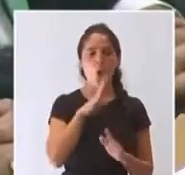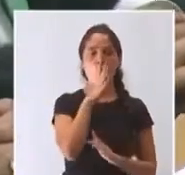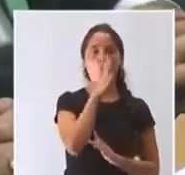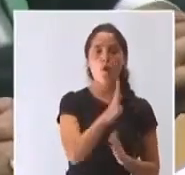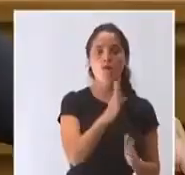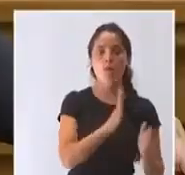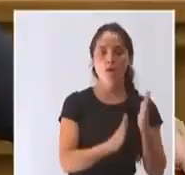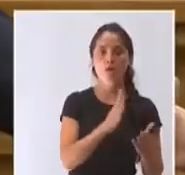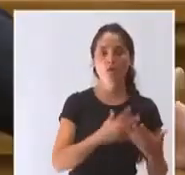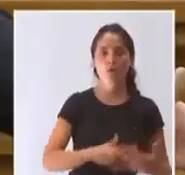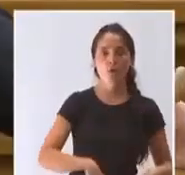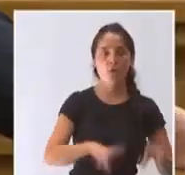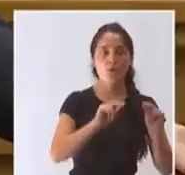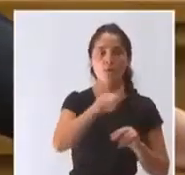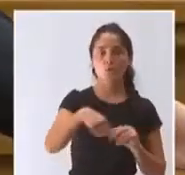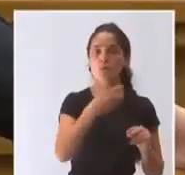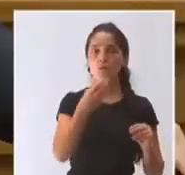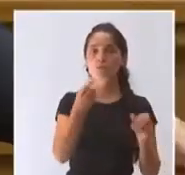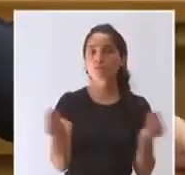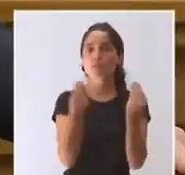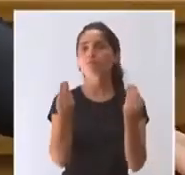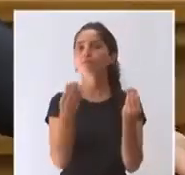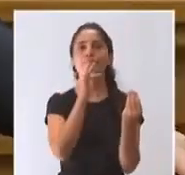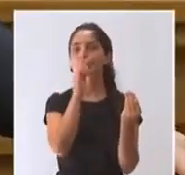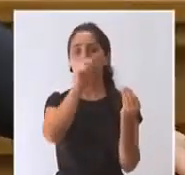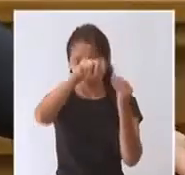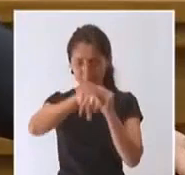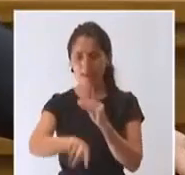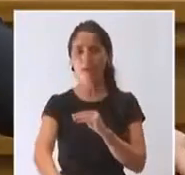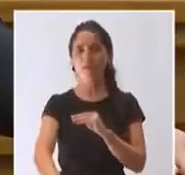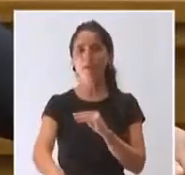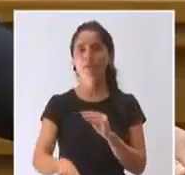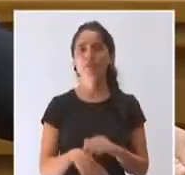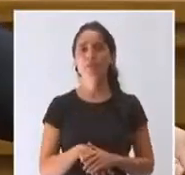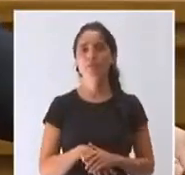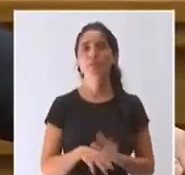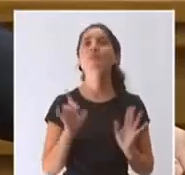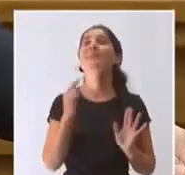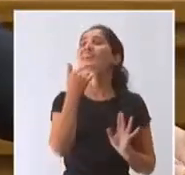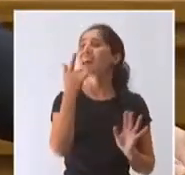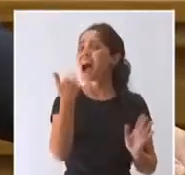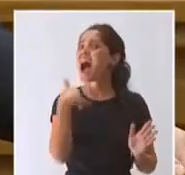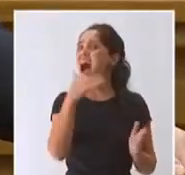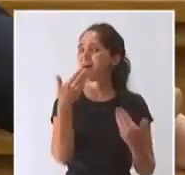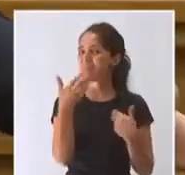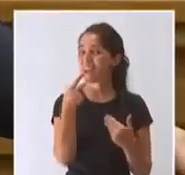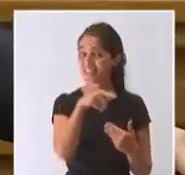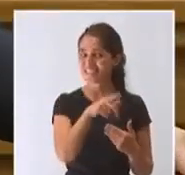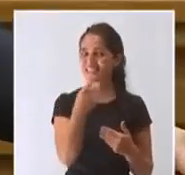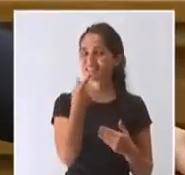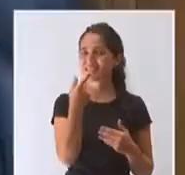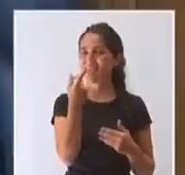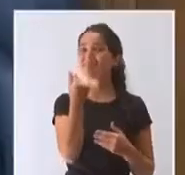sino que empeoró mucho y cuando llegamos acá estaba hablando mucho dinero muchísimo dinero bueno